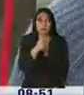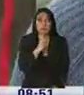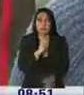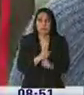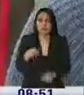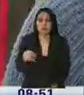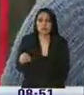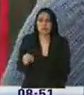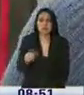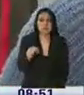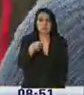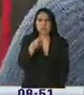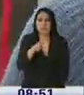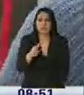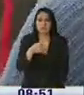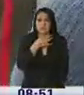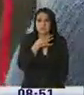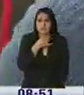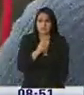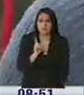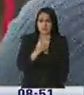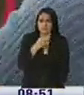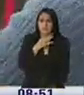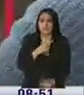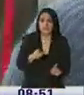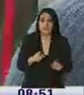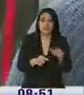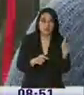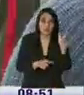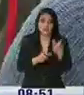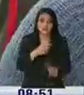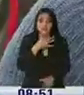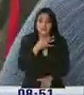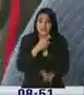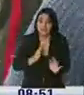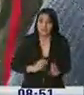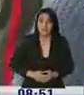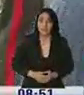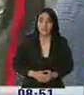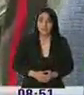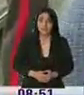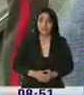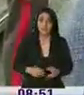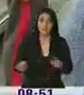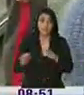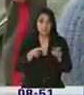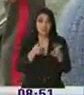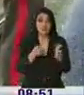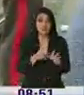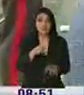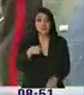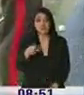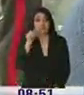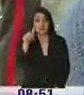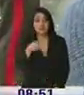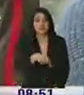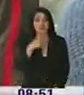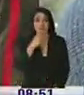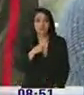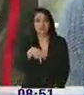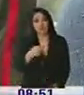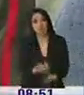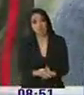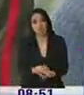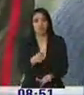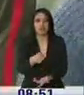caminaba y qué miedo yo no tengo tan tenía pero nosotros si tienen pues ya yo ya le di el otro al siguiente día y aquí muerto